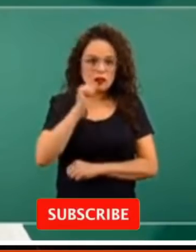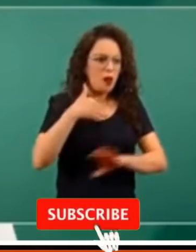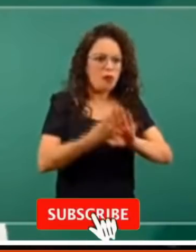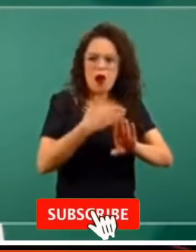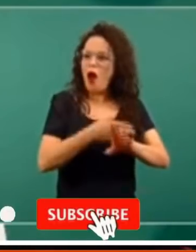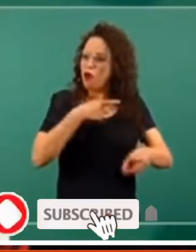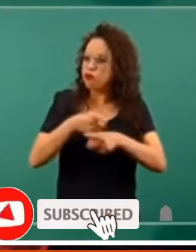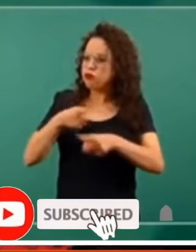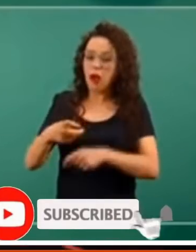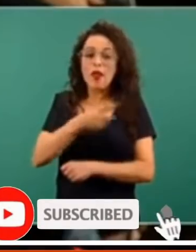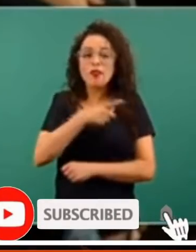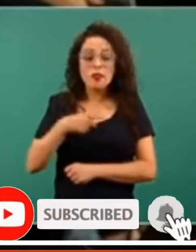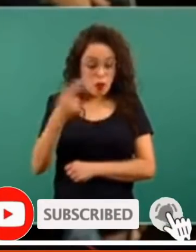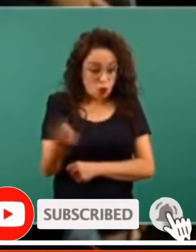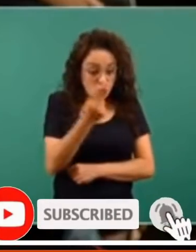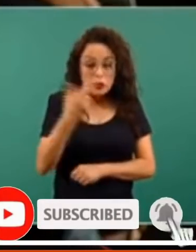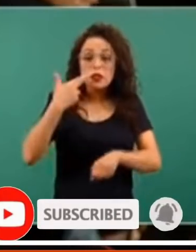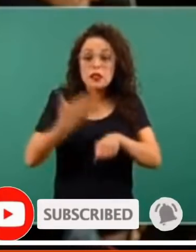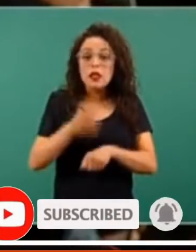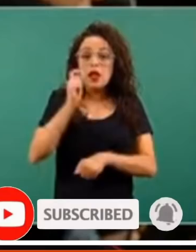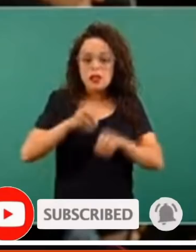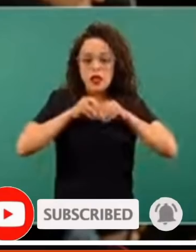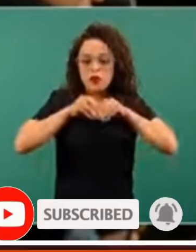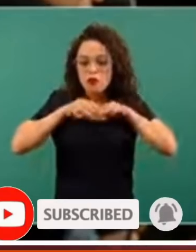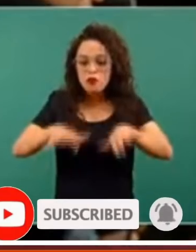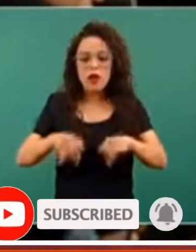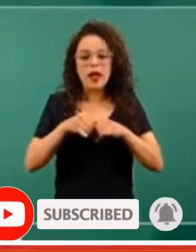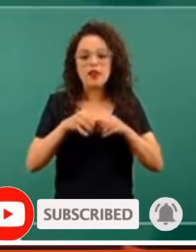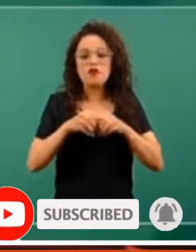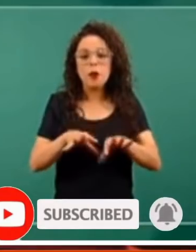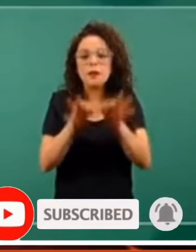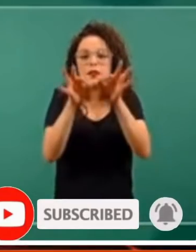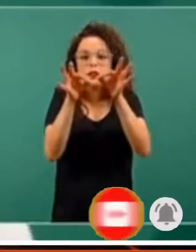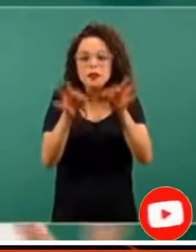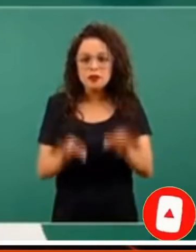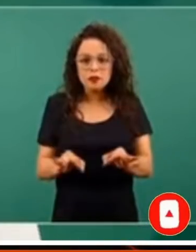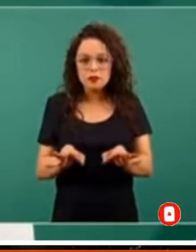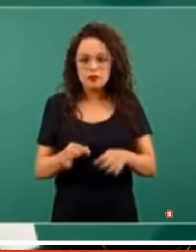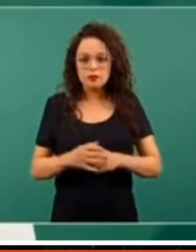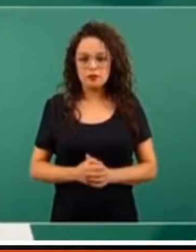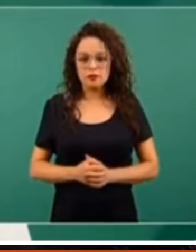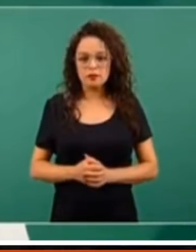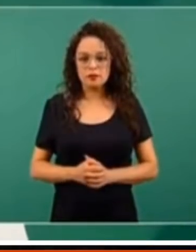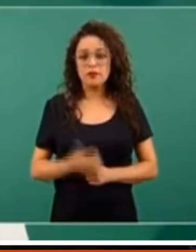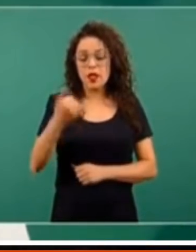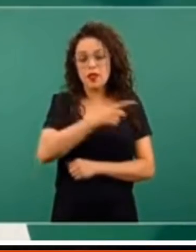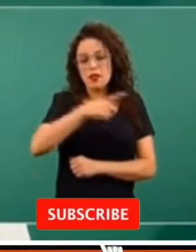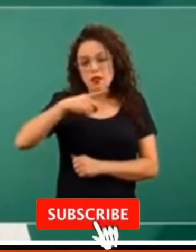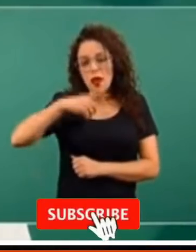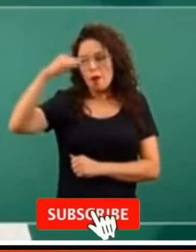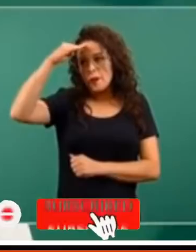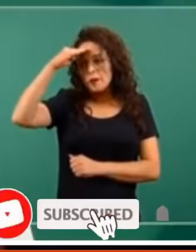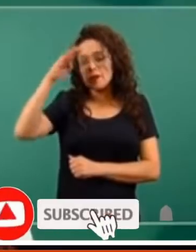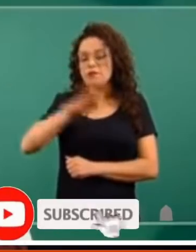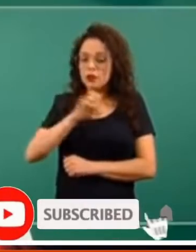difundan información correcta, en lugar de alimentar la expectativa de que algo puede pasar adverso en una